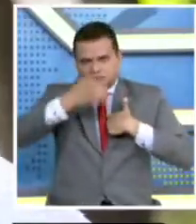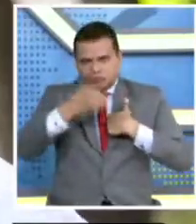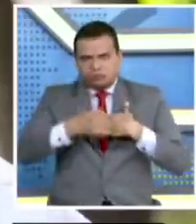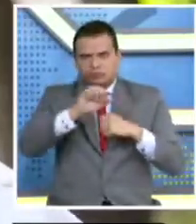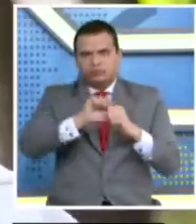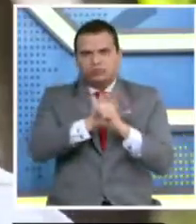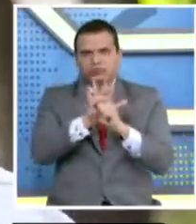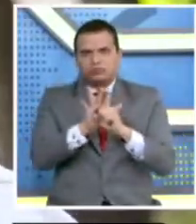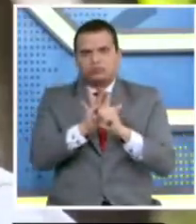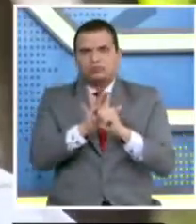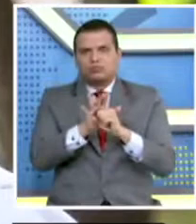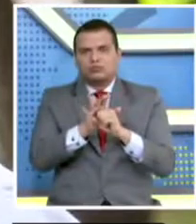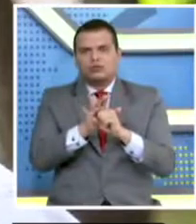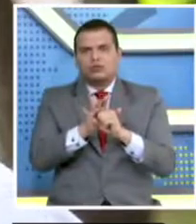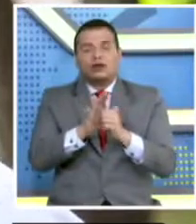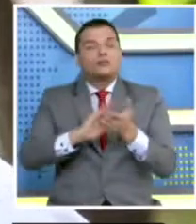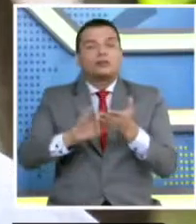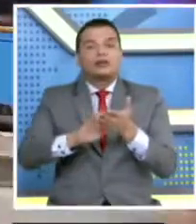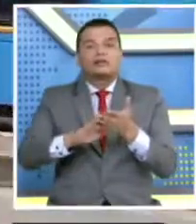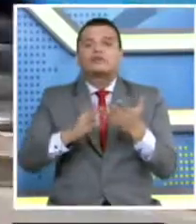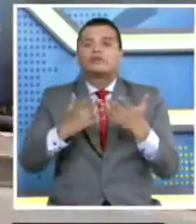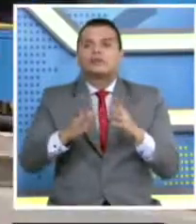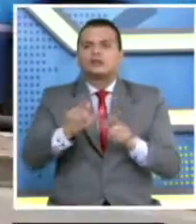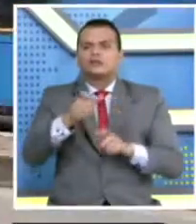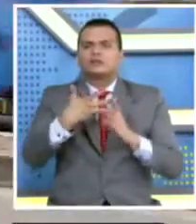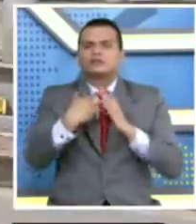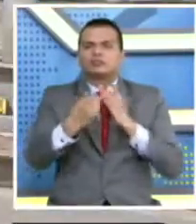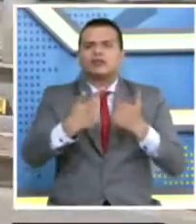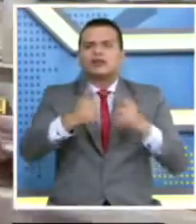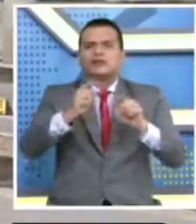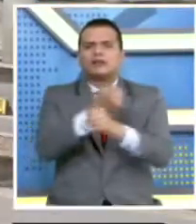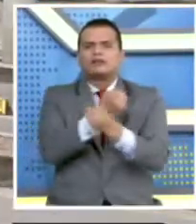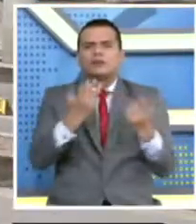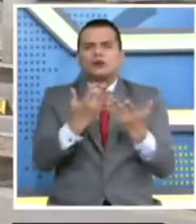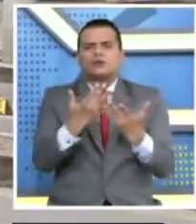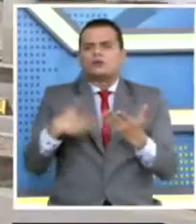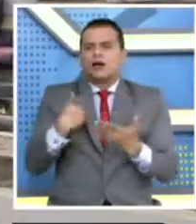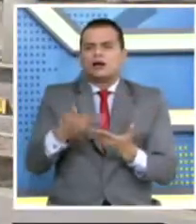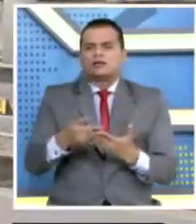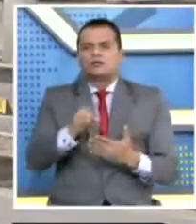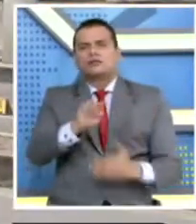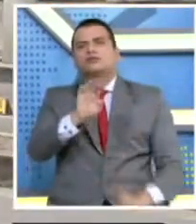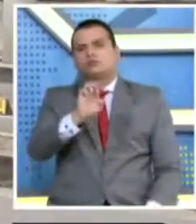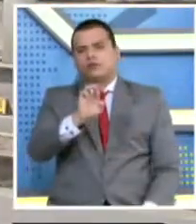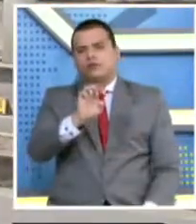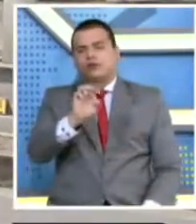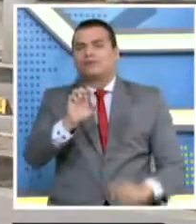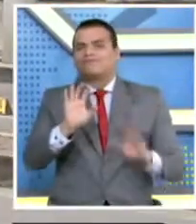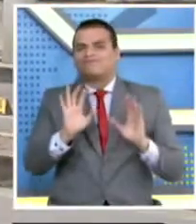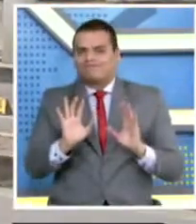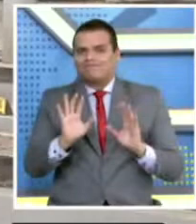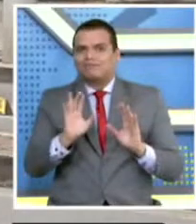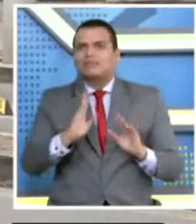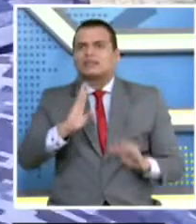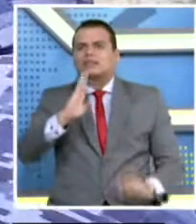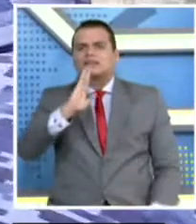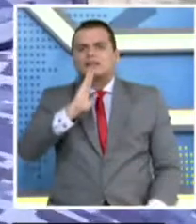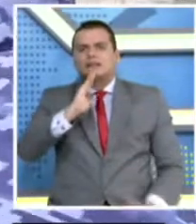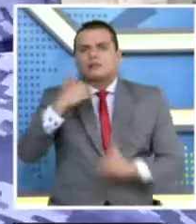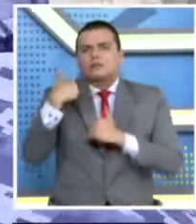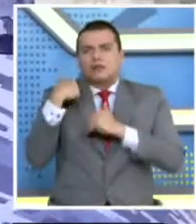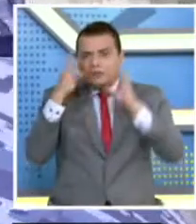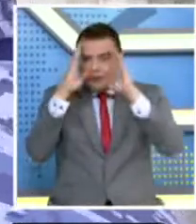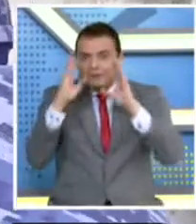por excarcelación de la cárcel de Villahermosa. Aunque la situación continúa agudizándose, todavía no hay claridad sobre quién debe atender